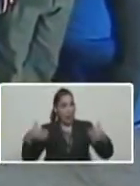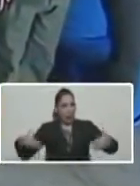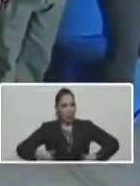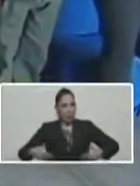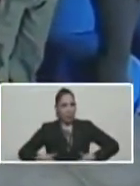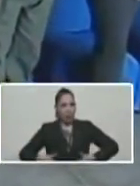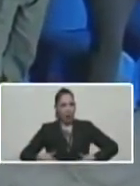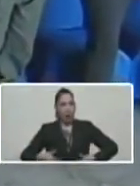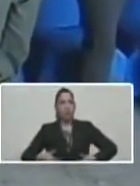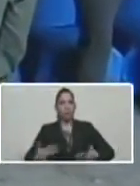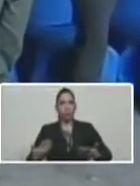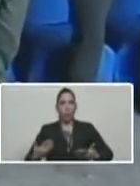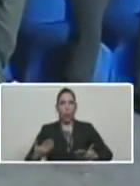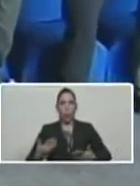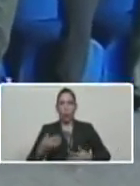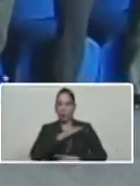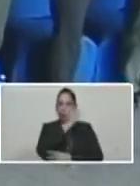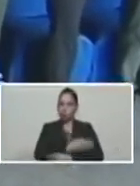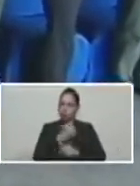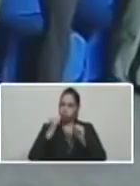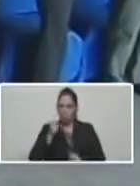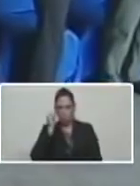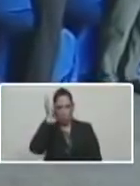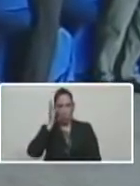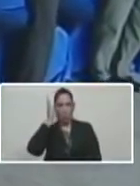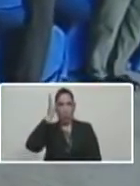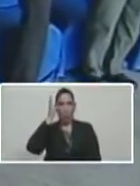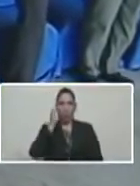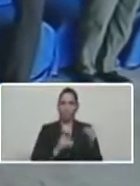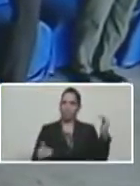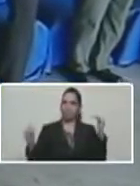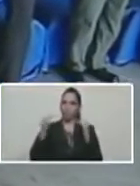valentía, coraje, mucha conciencia, mucha moral.